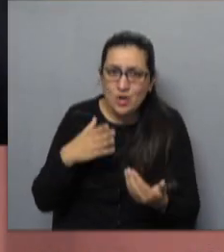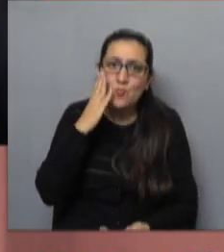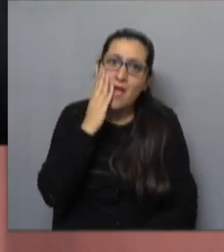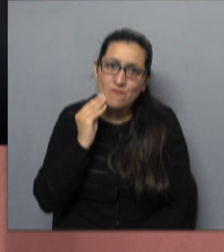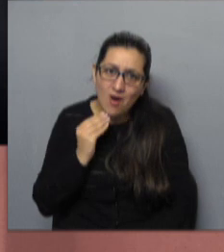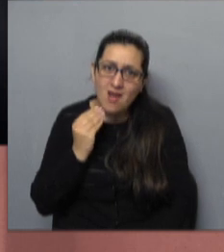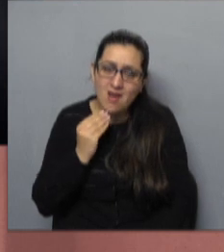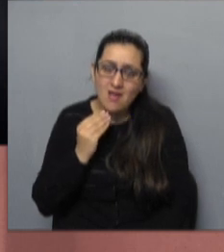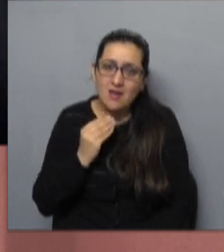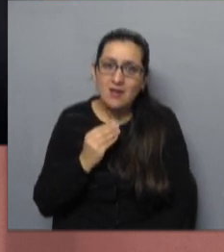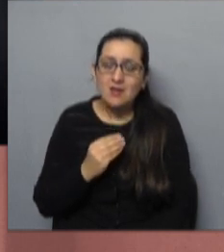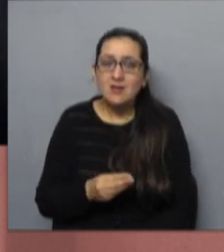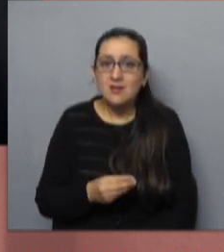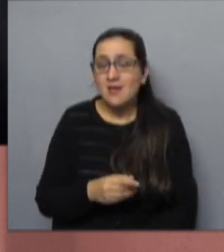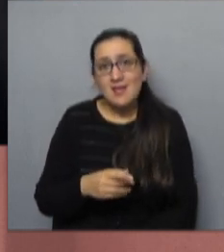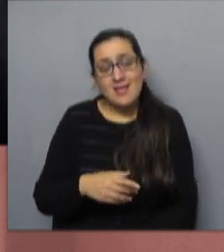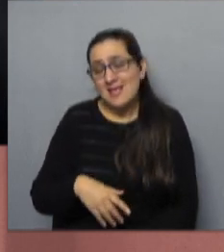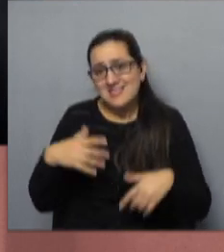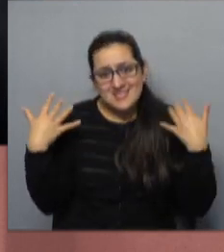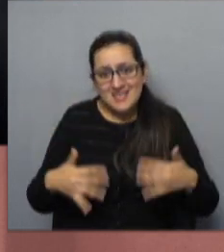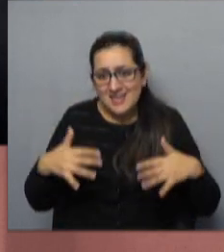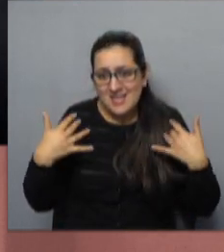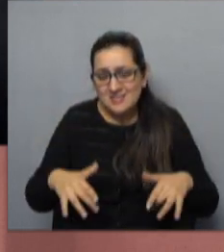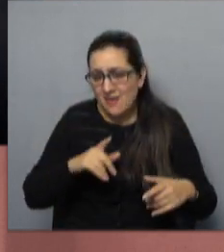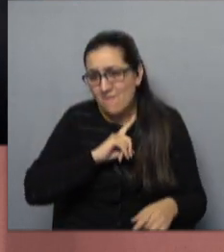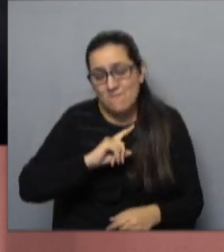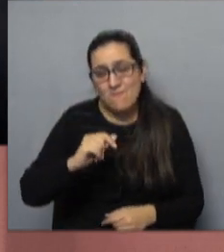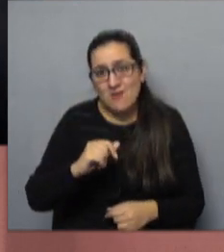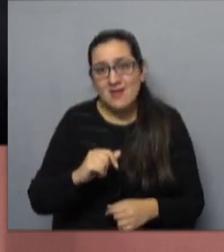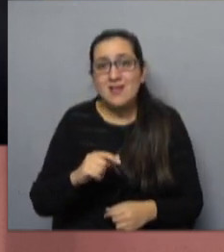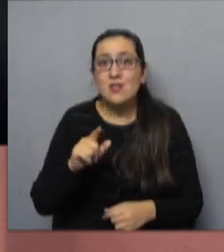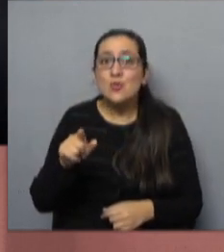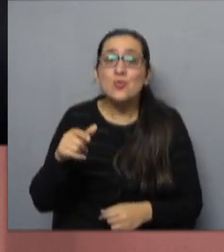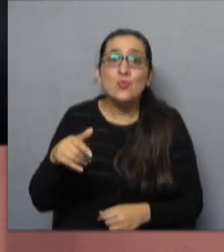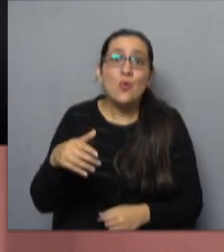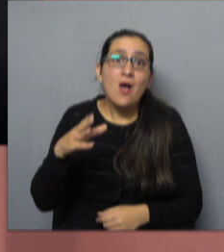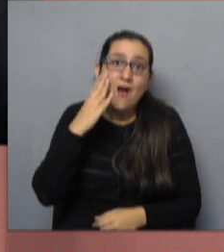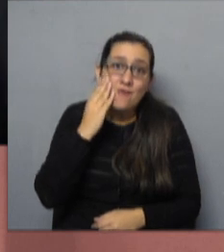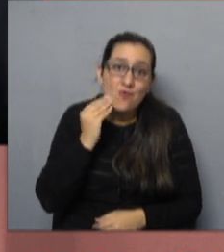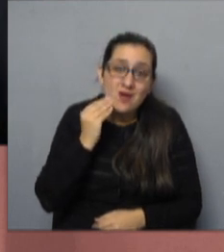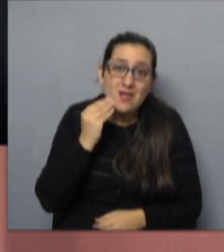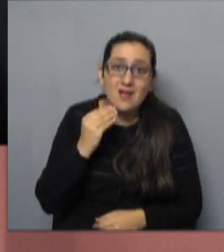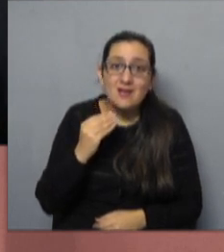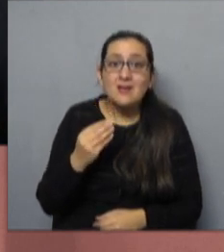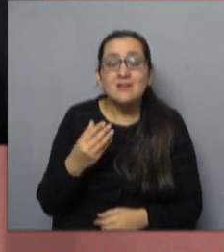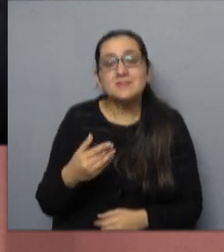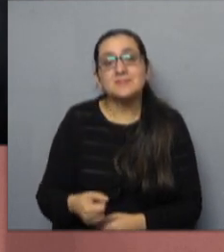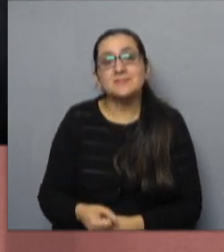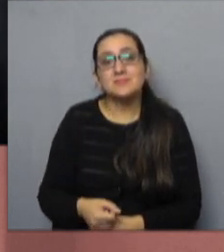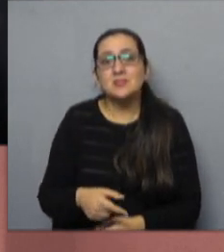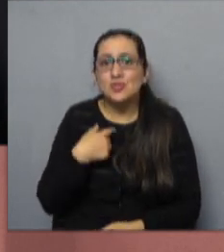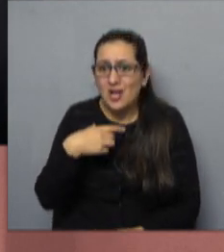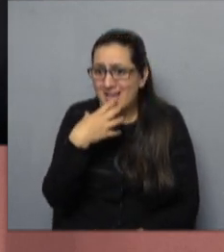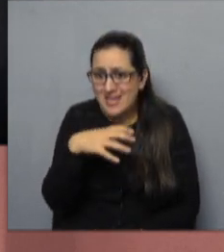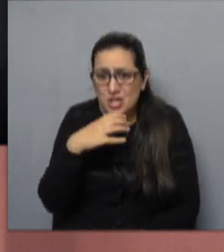La dieron todo y vinieron corriendo. Delia, vení que tu nieto dice que él quiere hablar con la abuela. Agarro el teléfono y me pongo a